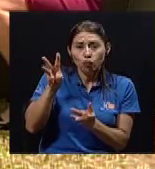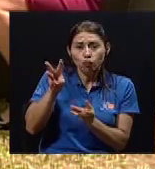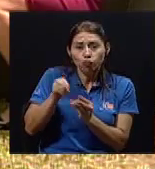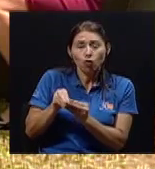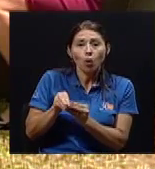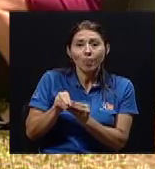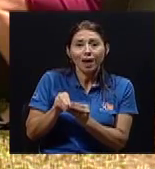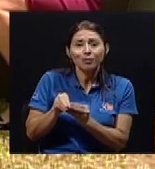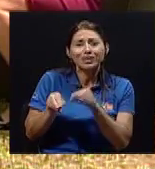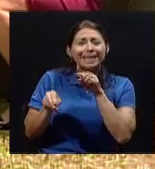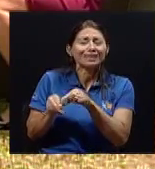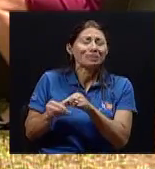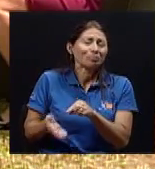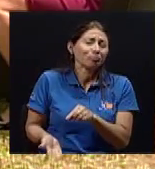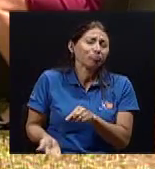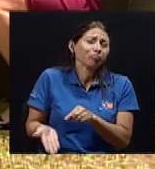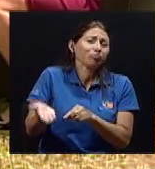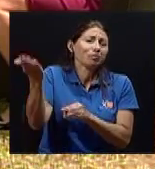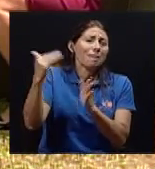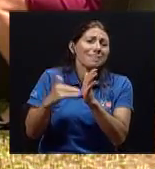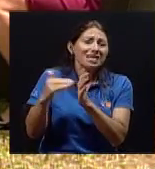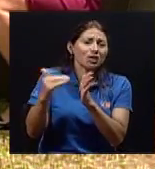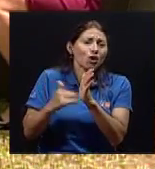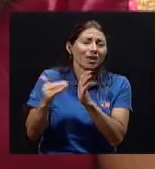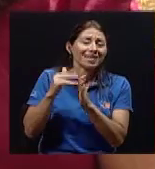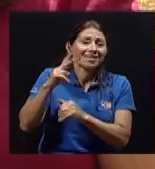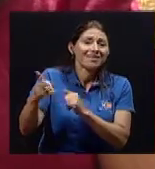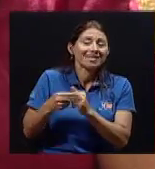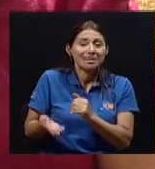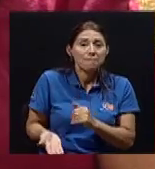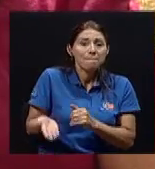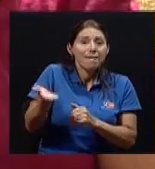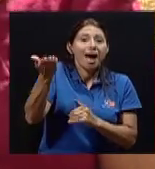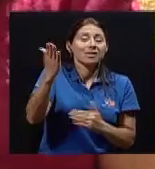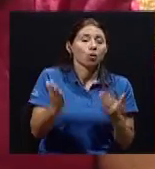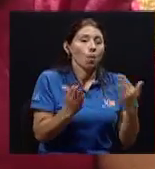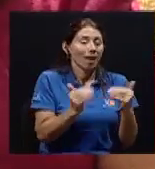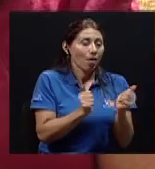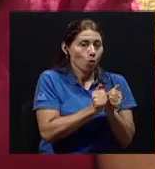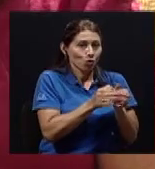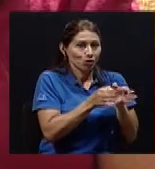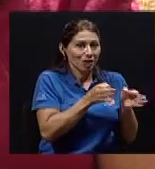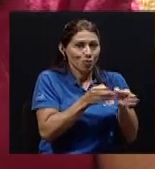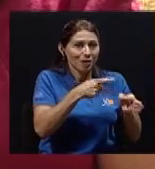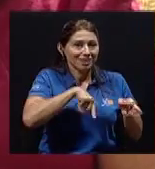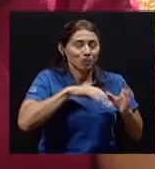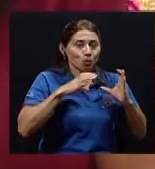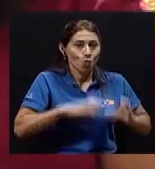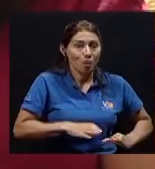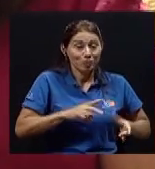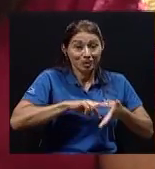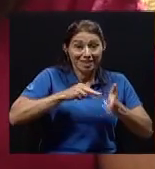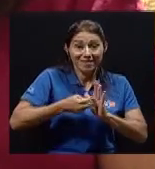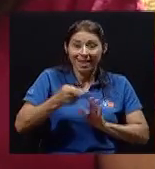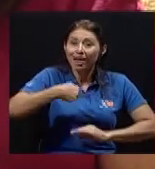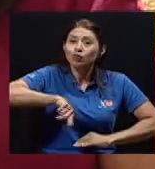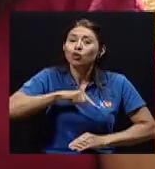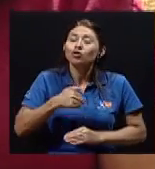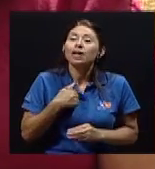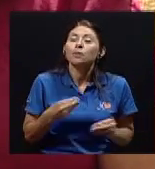de veces la cantidad de células de nuestro cuerpo. Entonces al final tenemos más microorganismos que